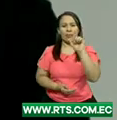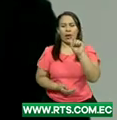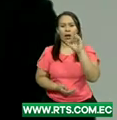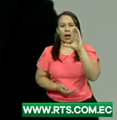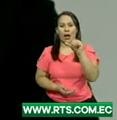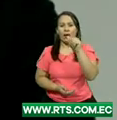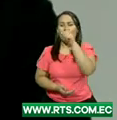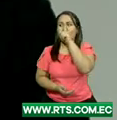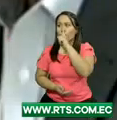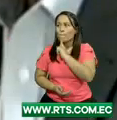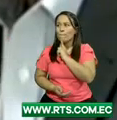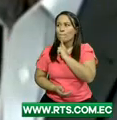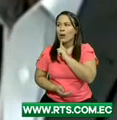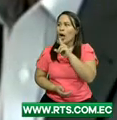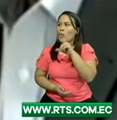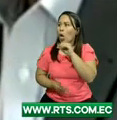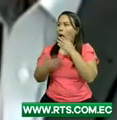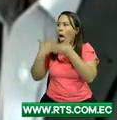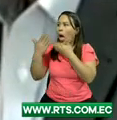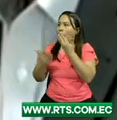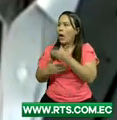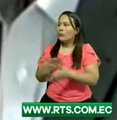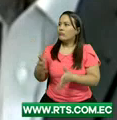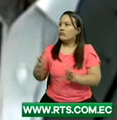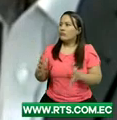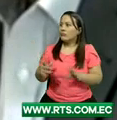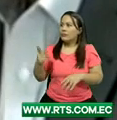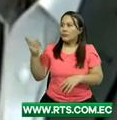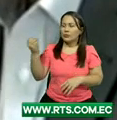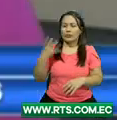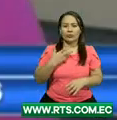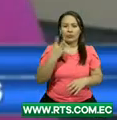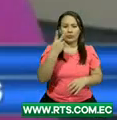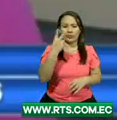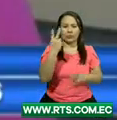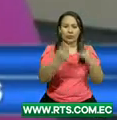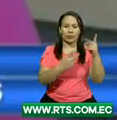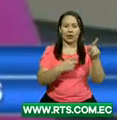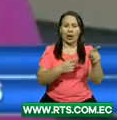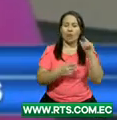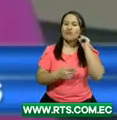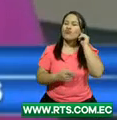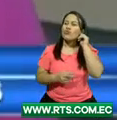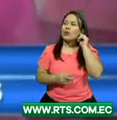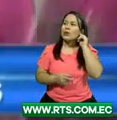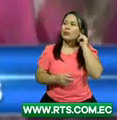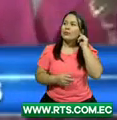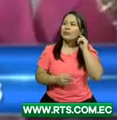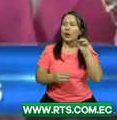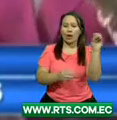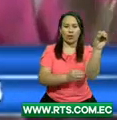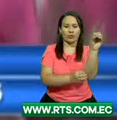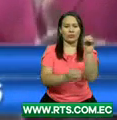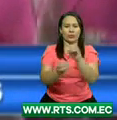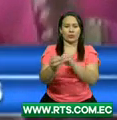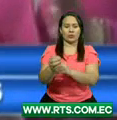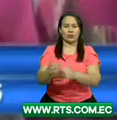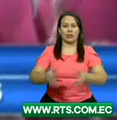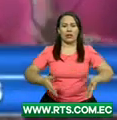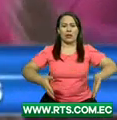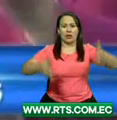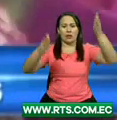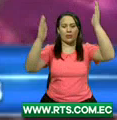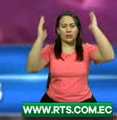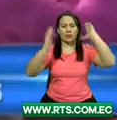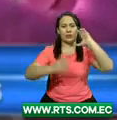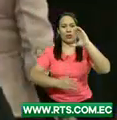callado no a hablar les confirmó haber visitado en dos ocasiones a pamela martínez en su oficina ubicada en el edificio concorde